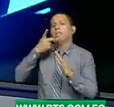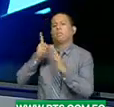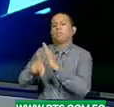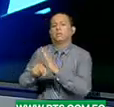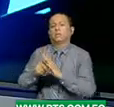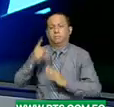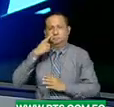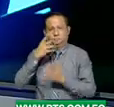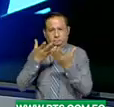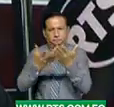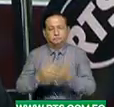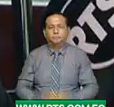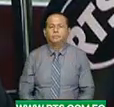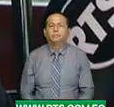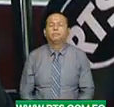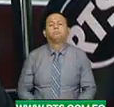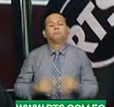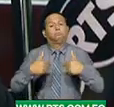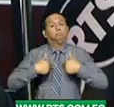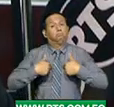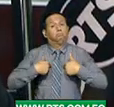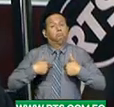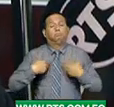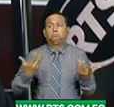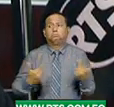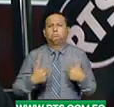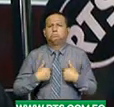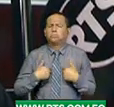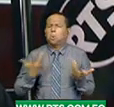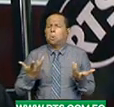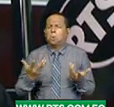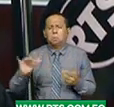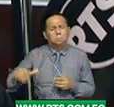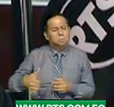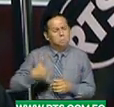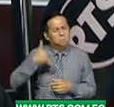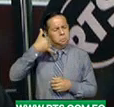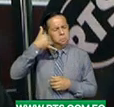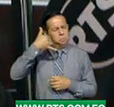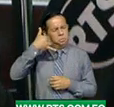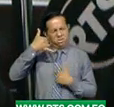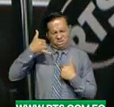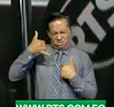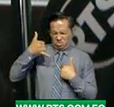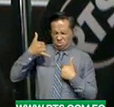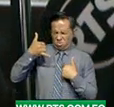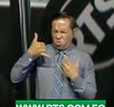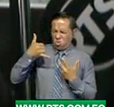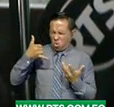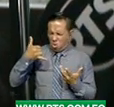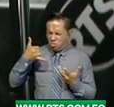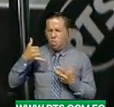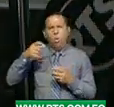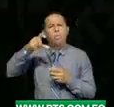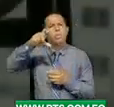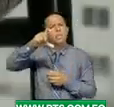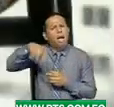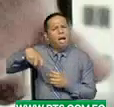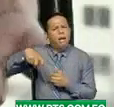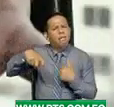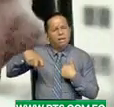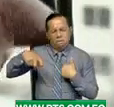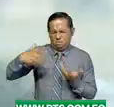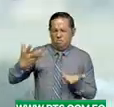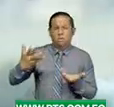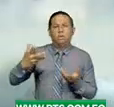informe. Me llamaron por un movimiento inusual en una tarjeta que yo nunca había utilizado, que el cupo estaba intacto. Fue el